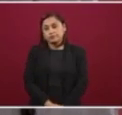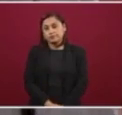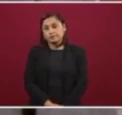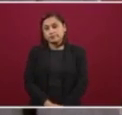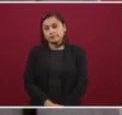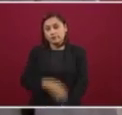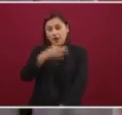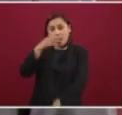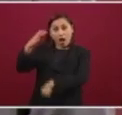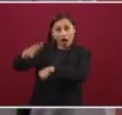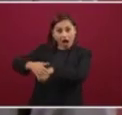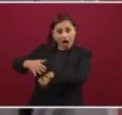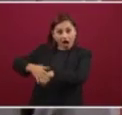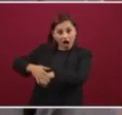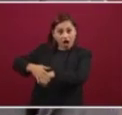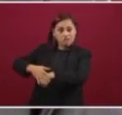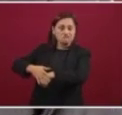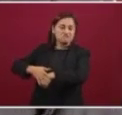amenazamos a nadie.